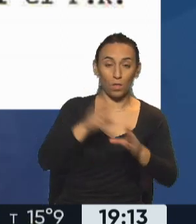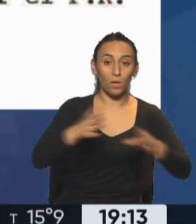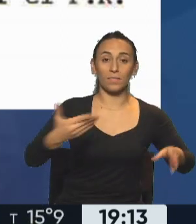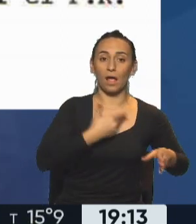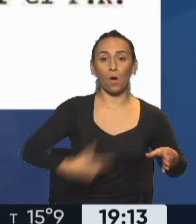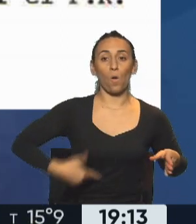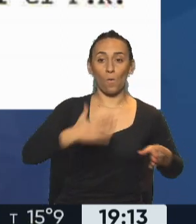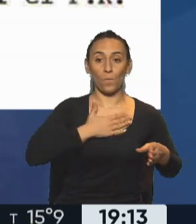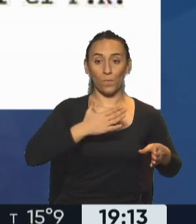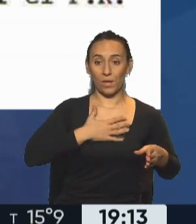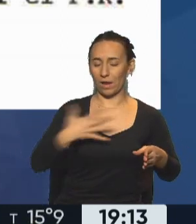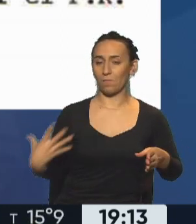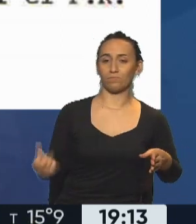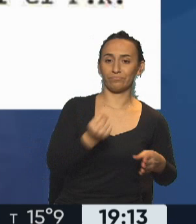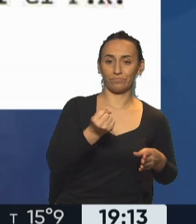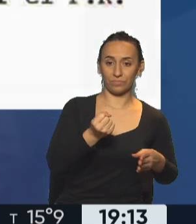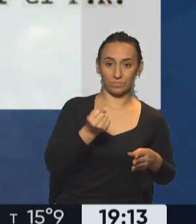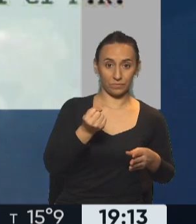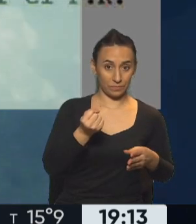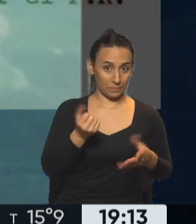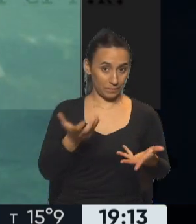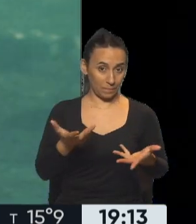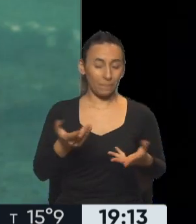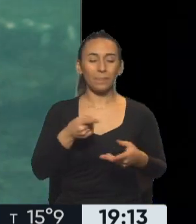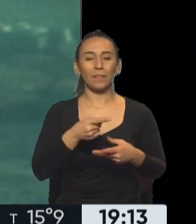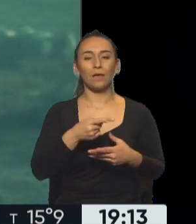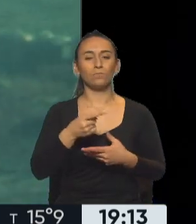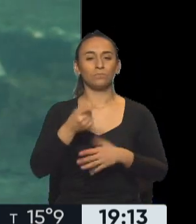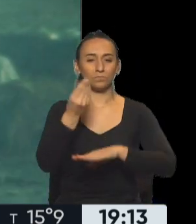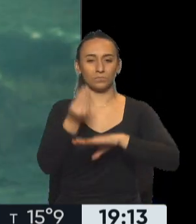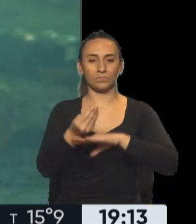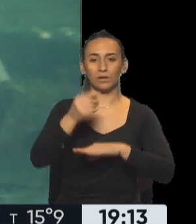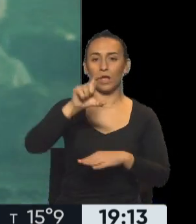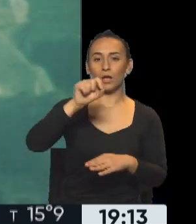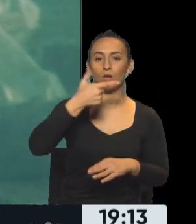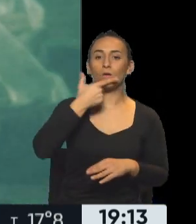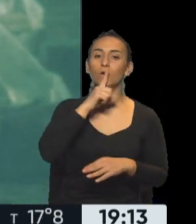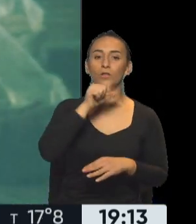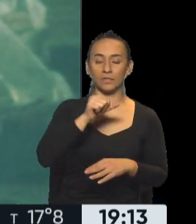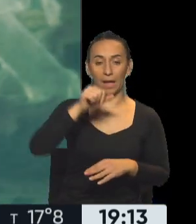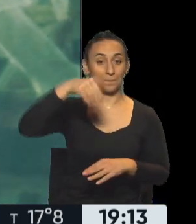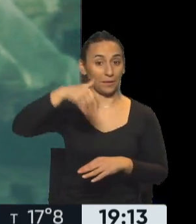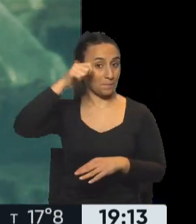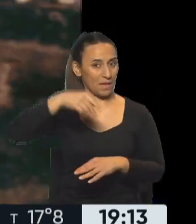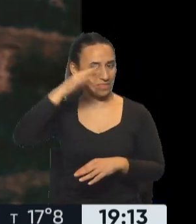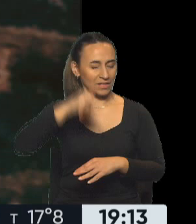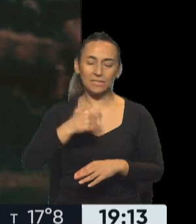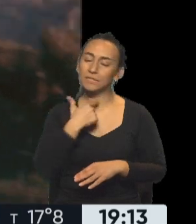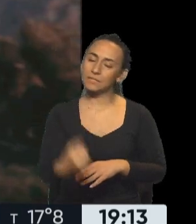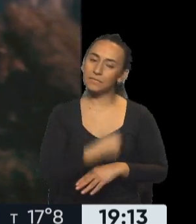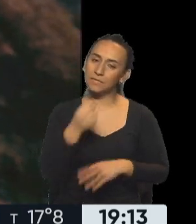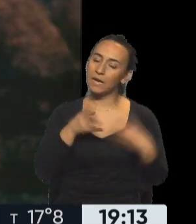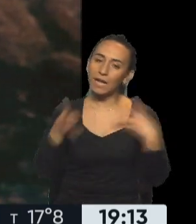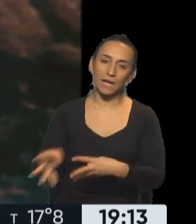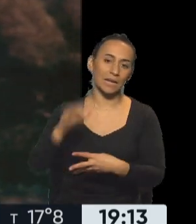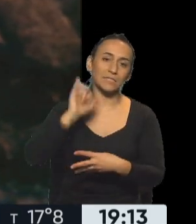mandato, dice parte del informe. Había un canciller, Costa Méndez, que quería la guerra sí o sí. Había un almirante que era Naya que quería